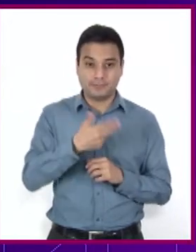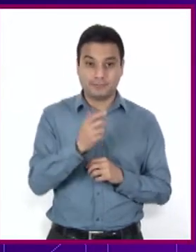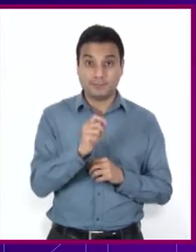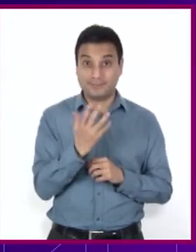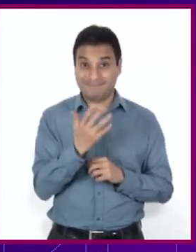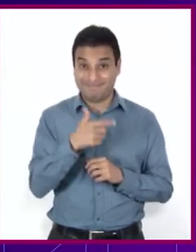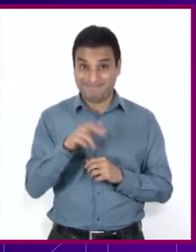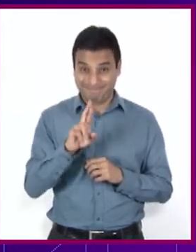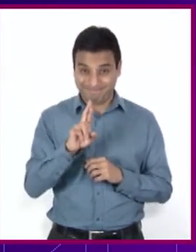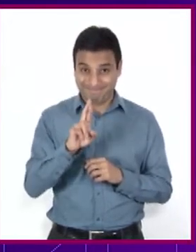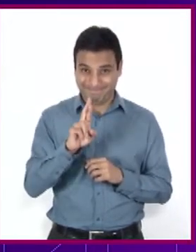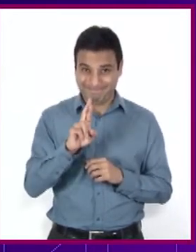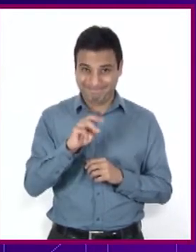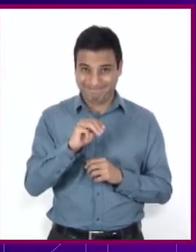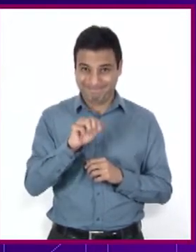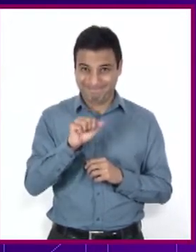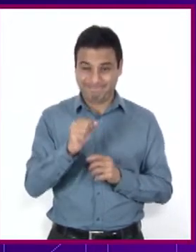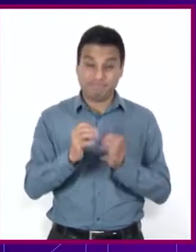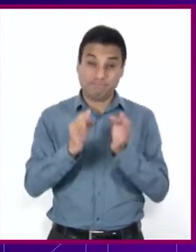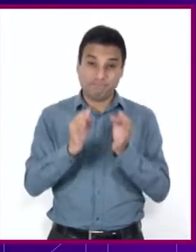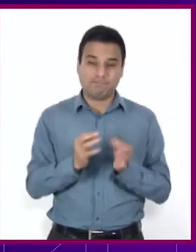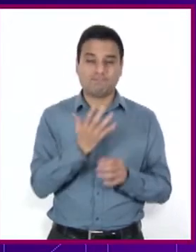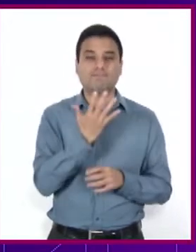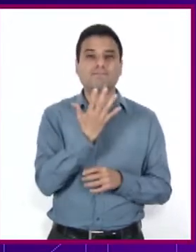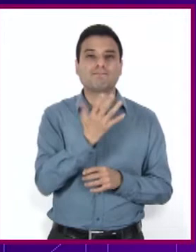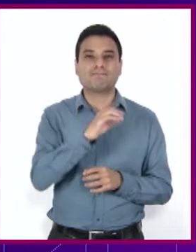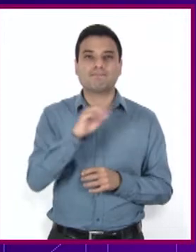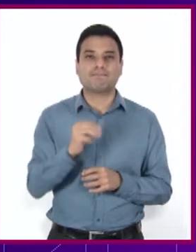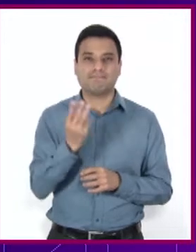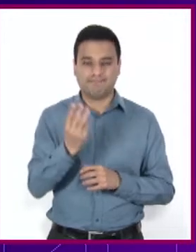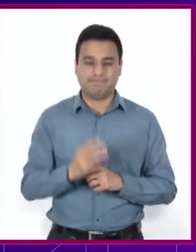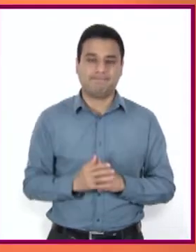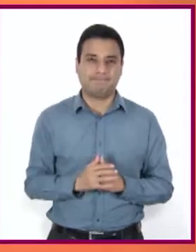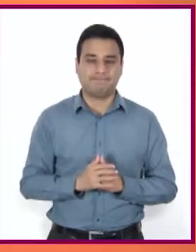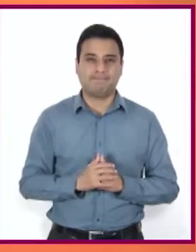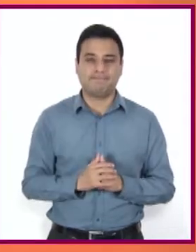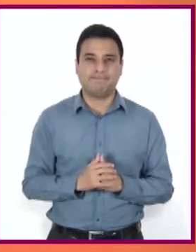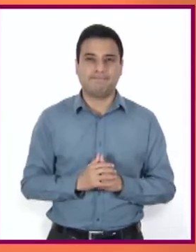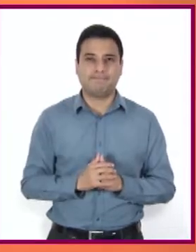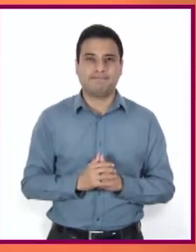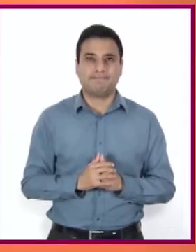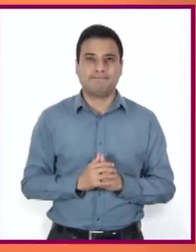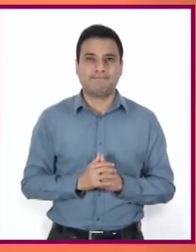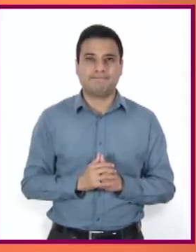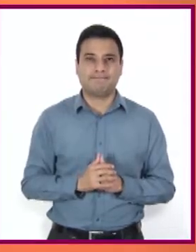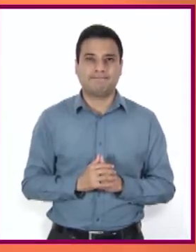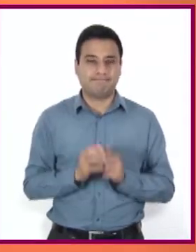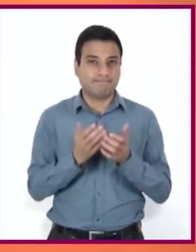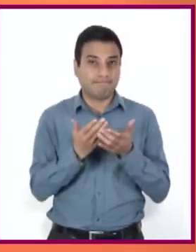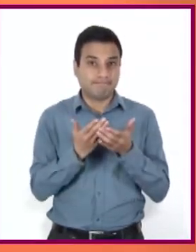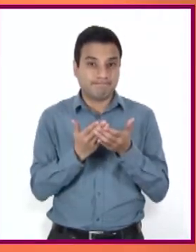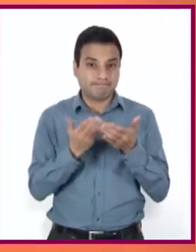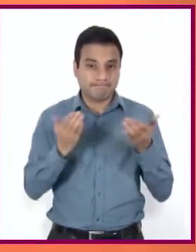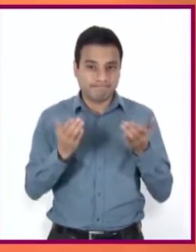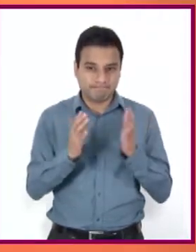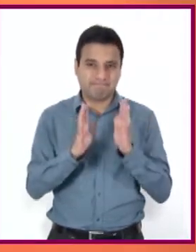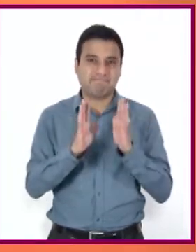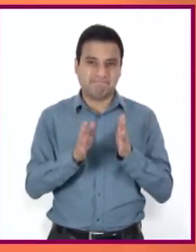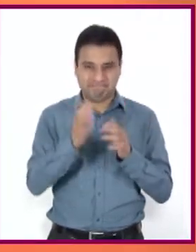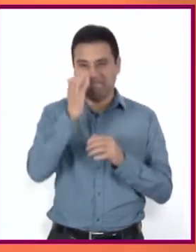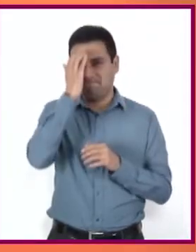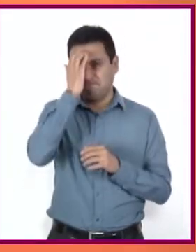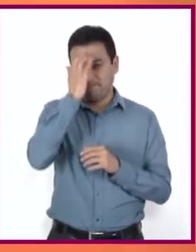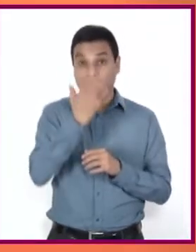13.5 gramos de masa ocupan 5 centímetros cúbicos. Ahora se trata de determinar cuánta masa hay en